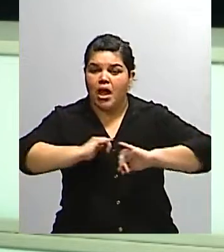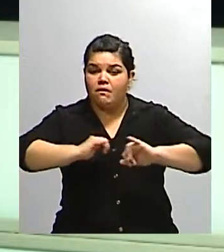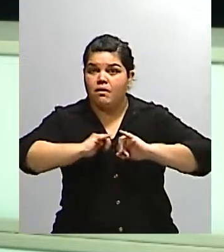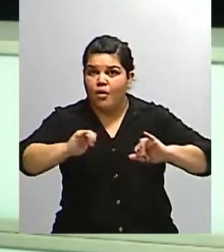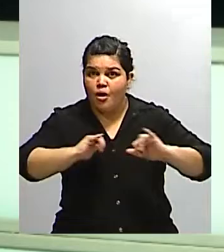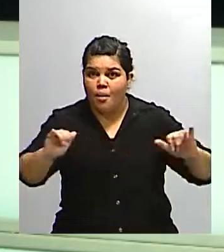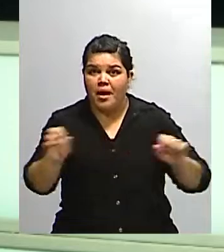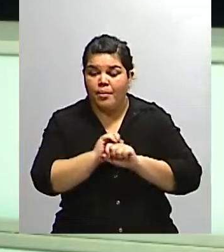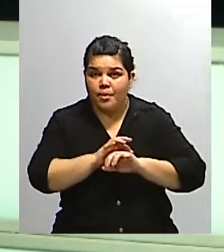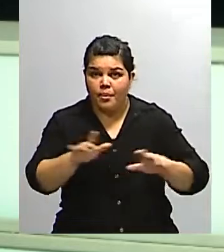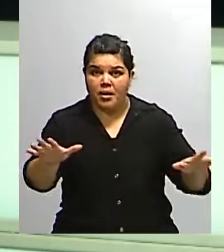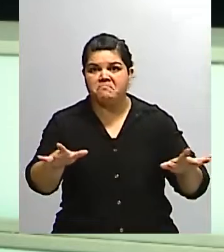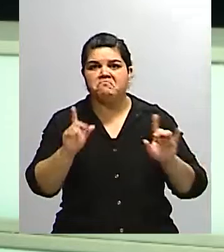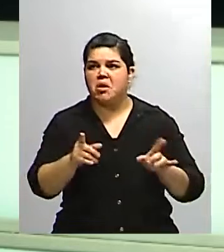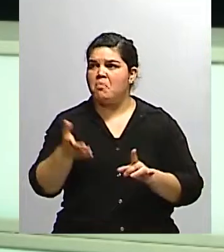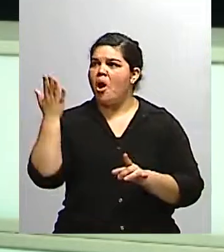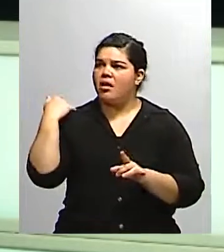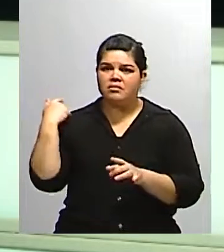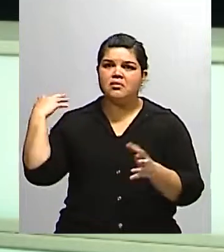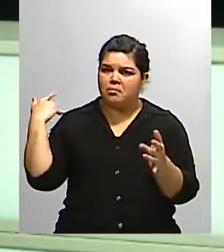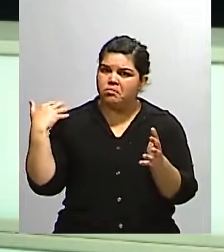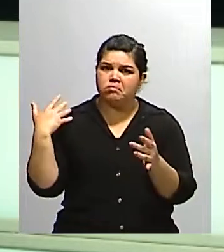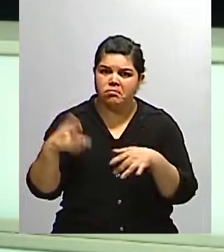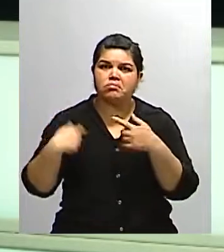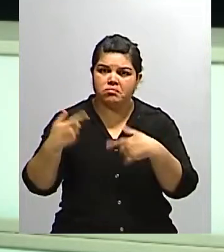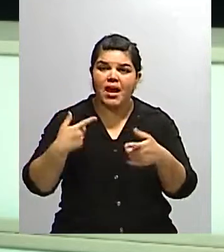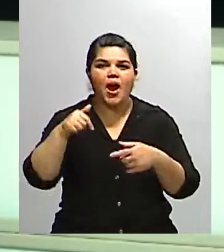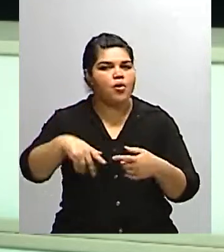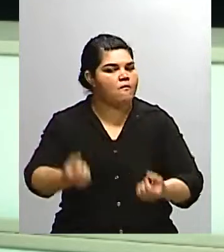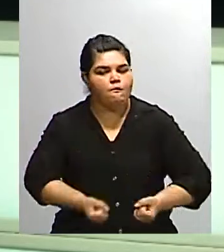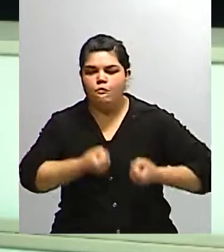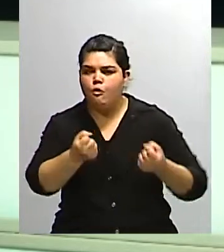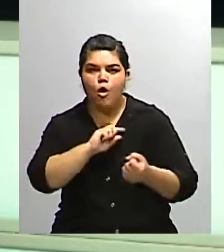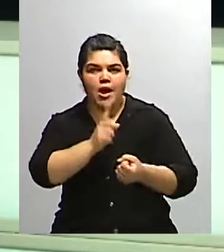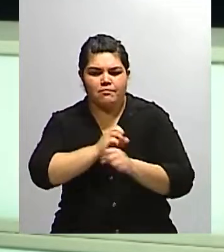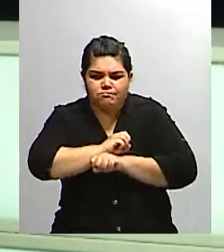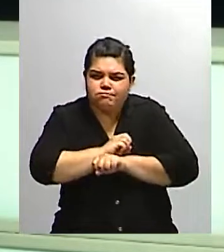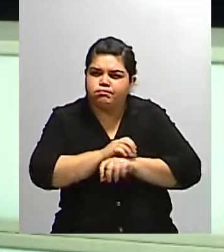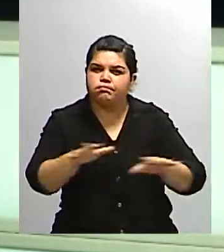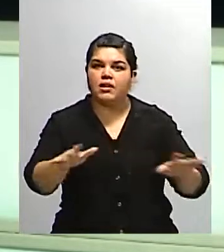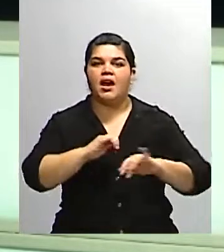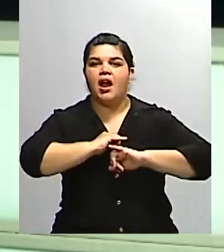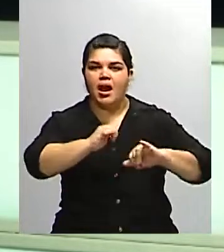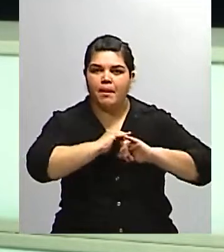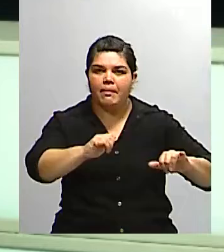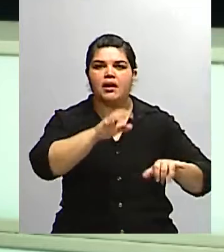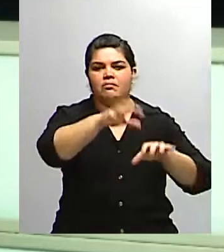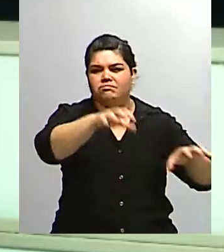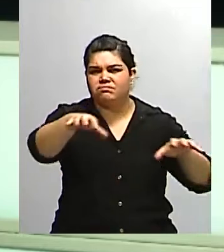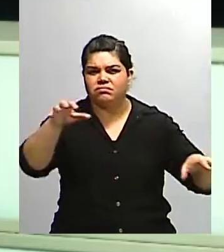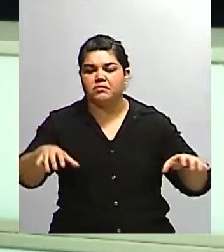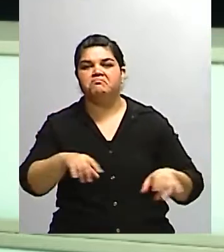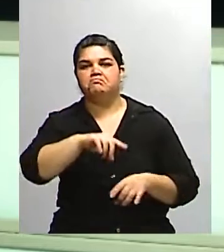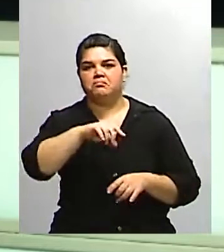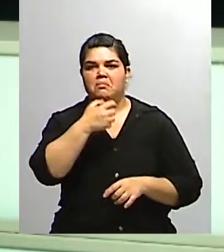aún más de lo que comúnmente se habla, porque es el mes en el cual se hacen distintas campañas, no solamente en nuestro país,